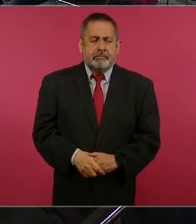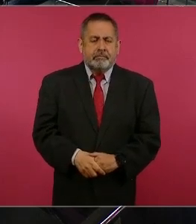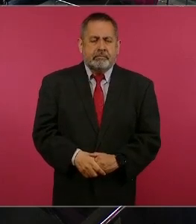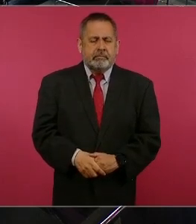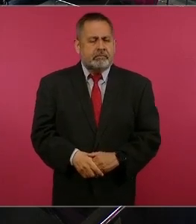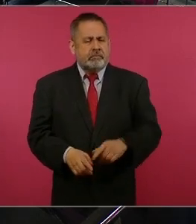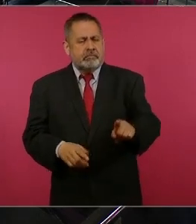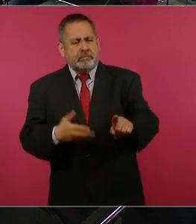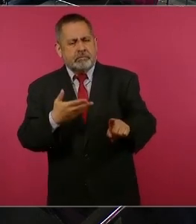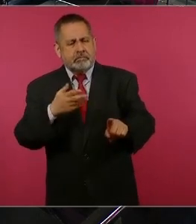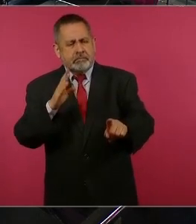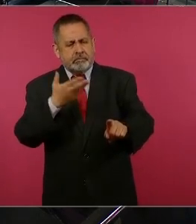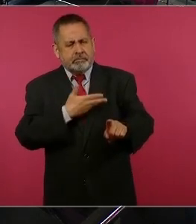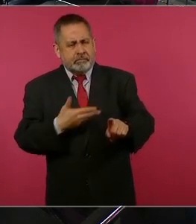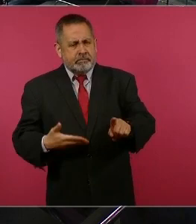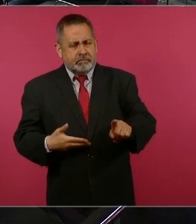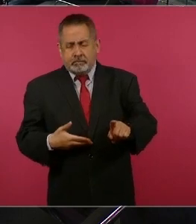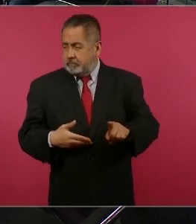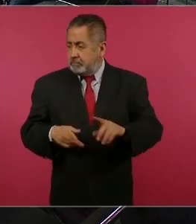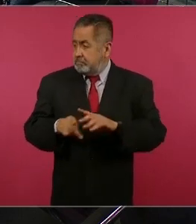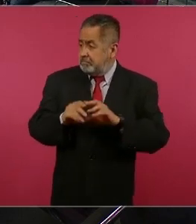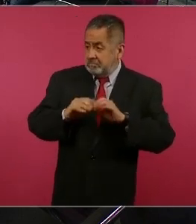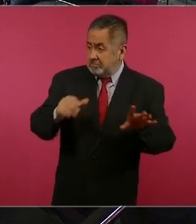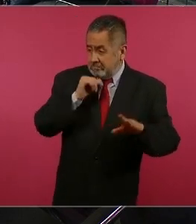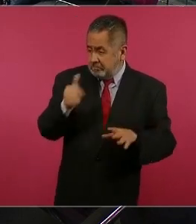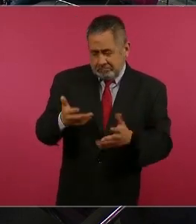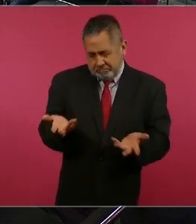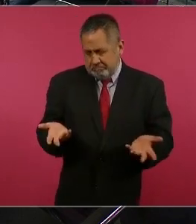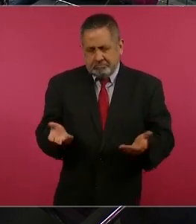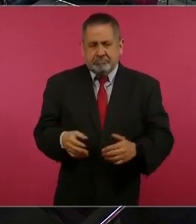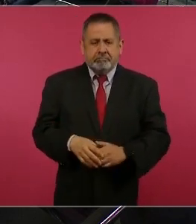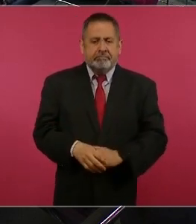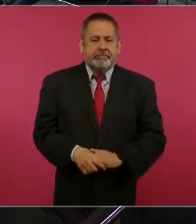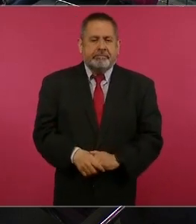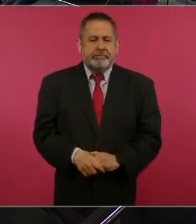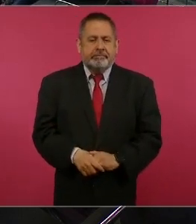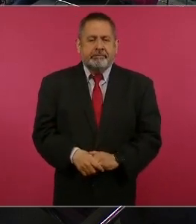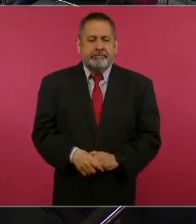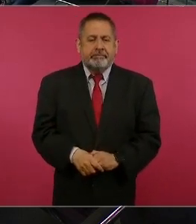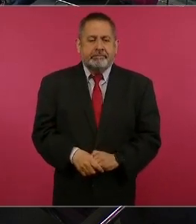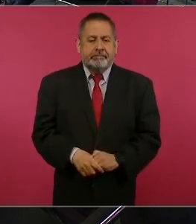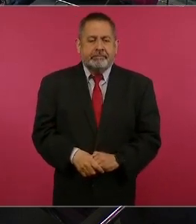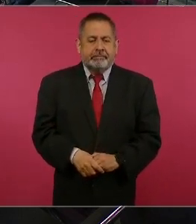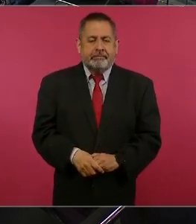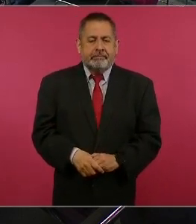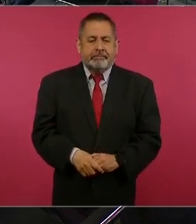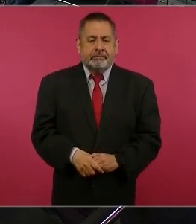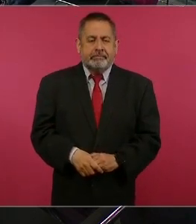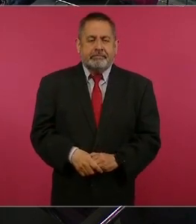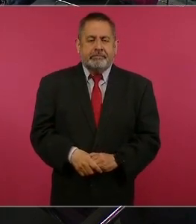Señor presidente, pues, no sacó nada. Nada, no. Ahí está Crónica.